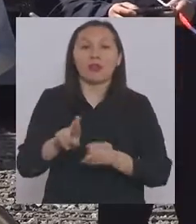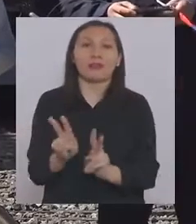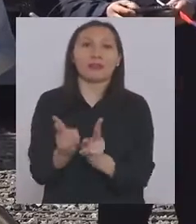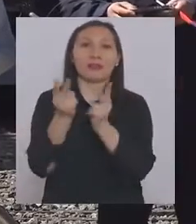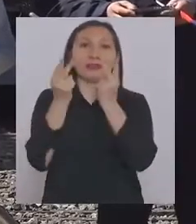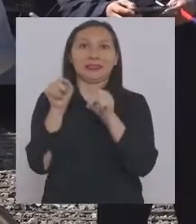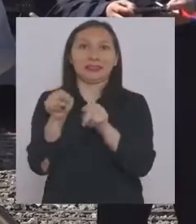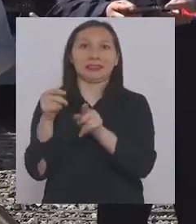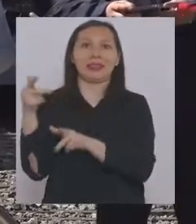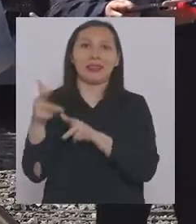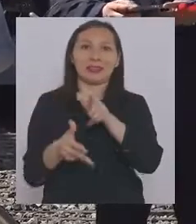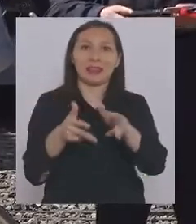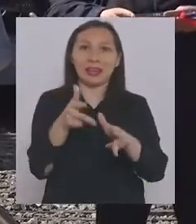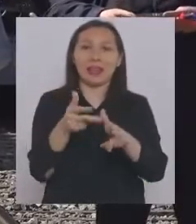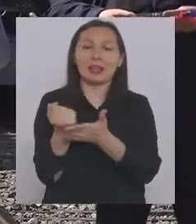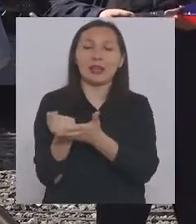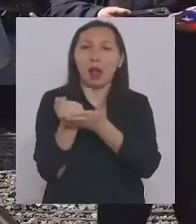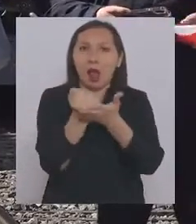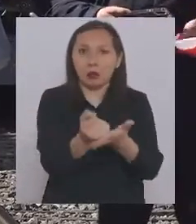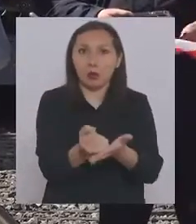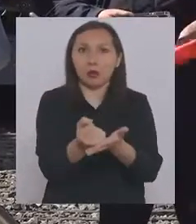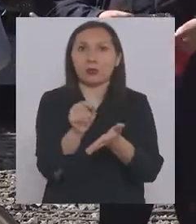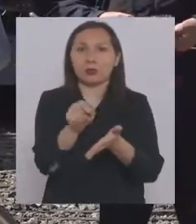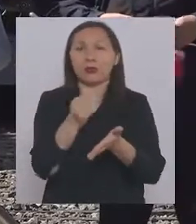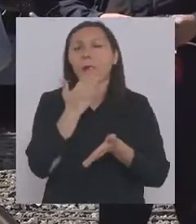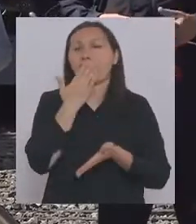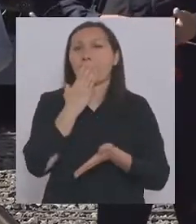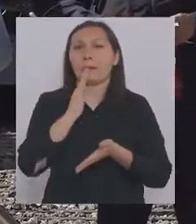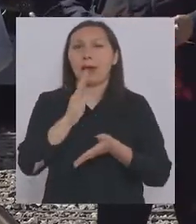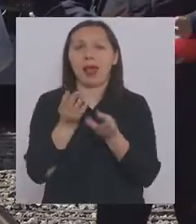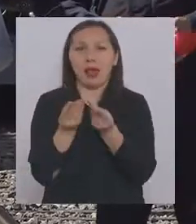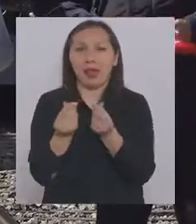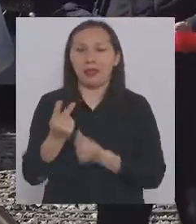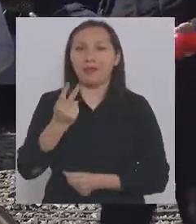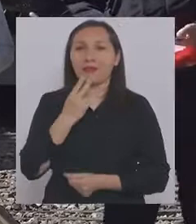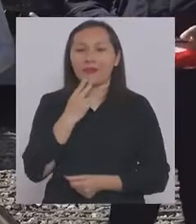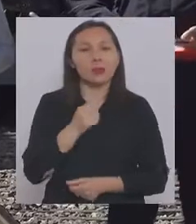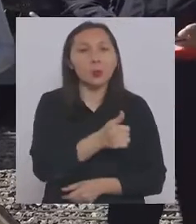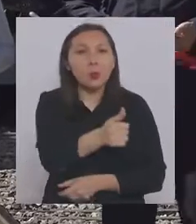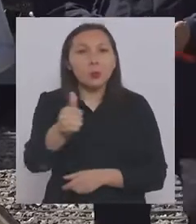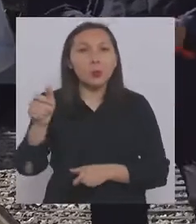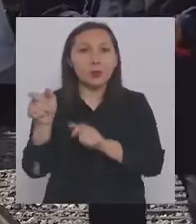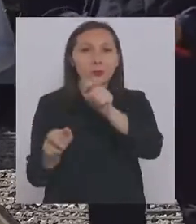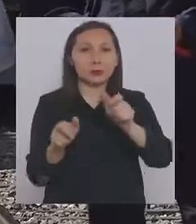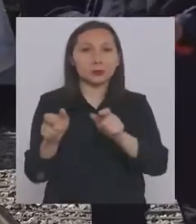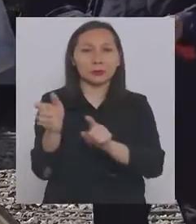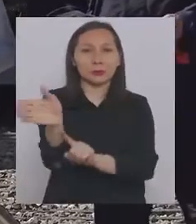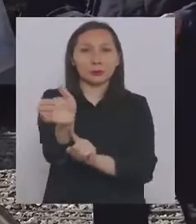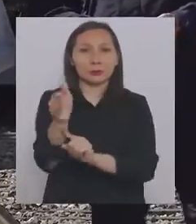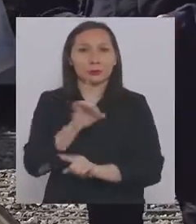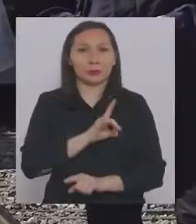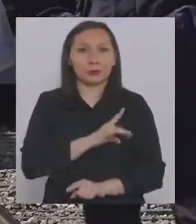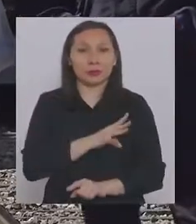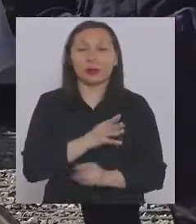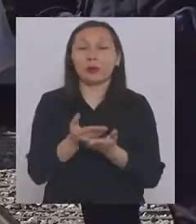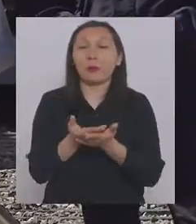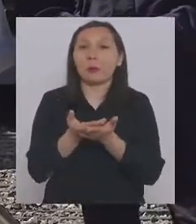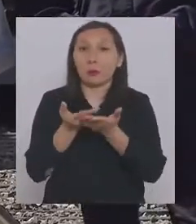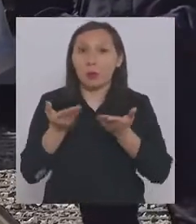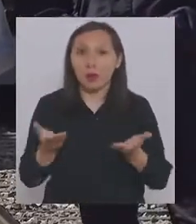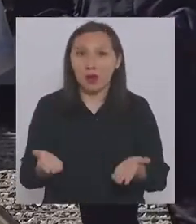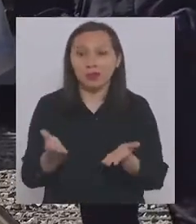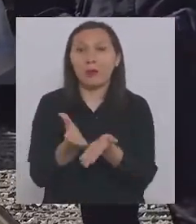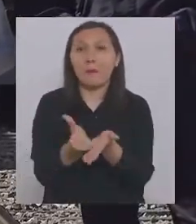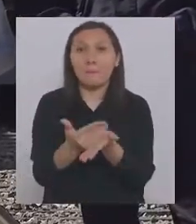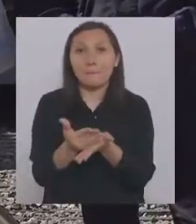tren porque el tren aporta a una mejor calidad de vida para todos nuestros compatriotas. Es por eso que el